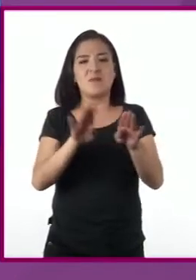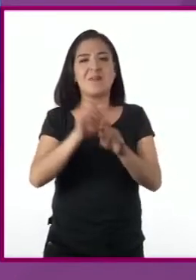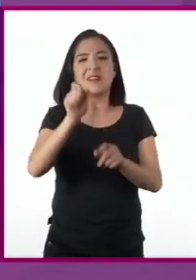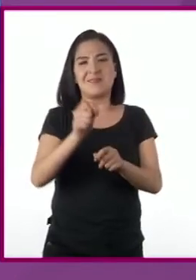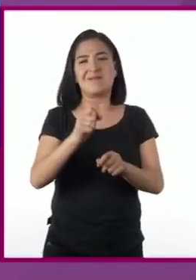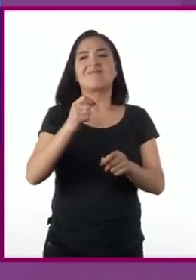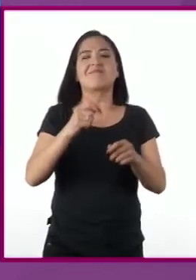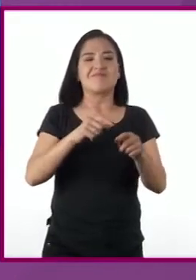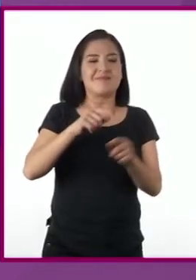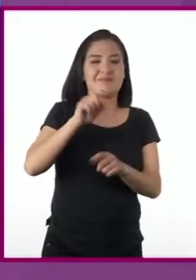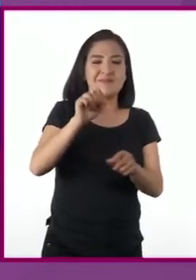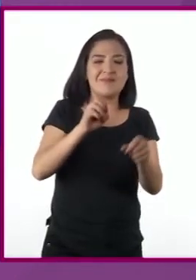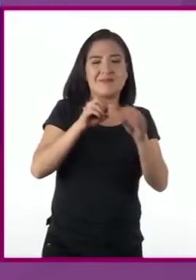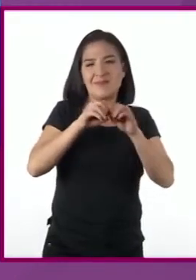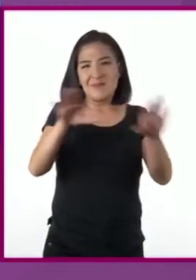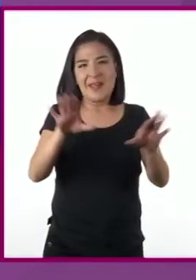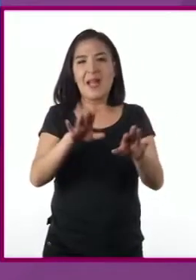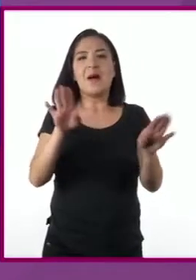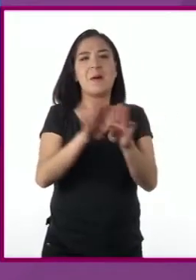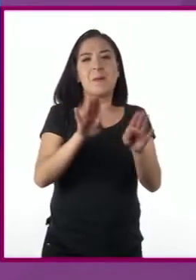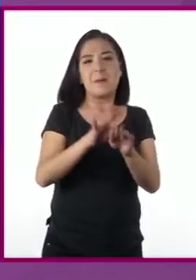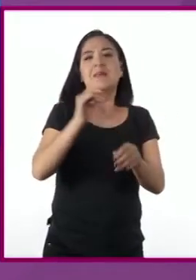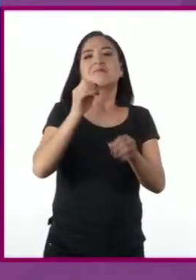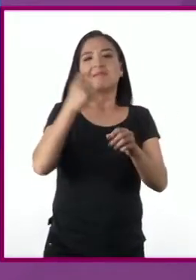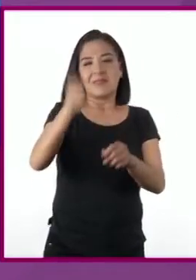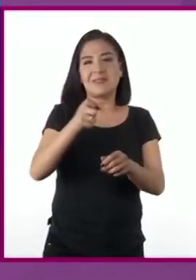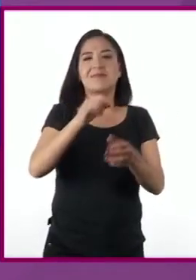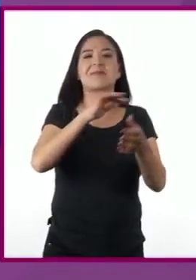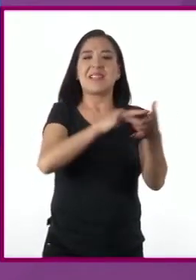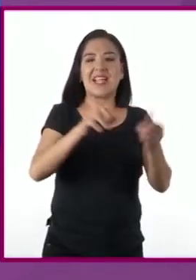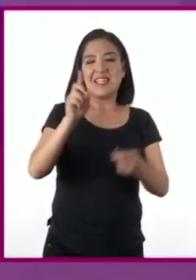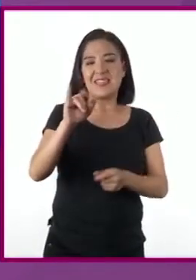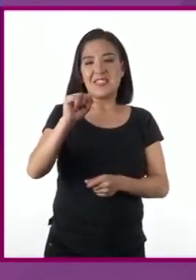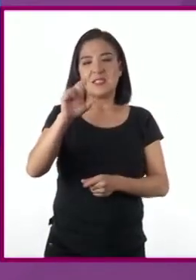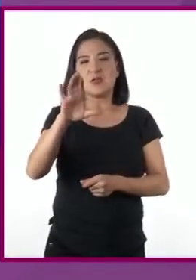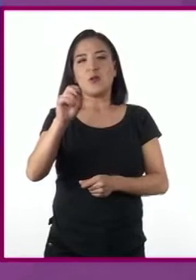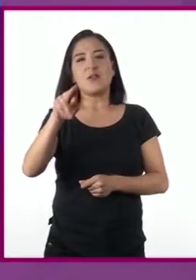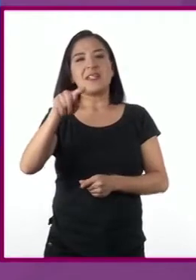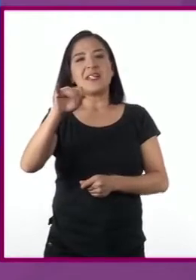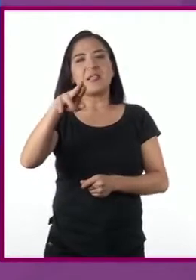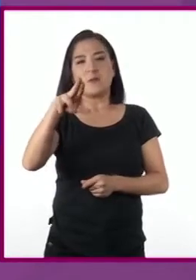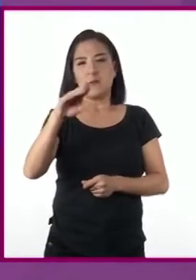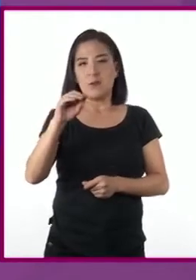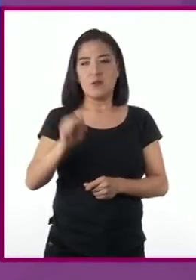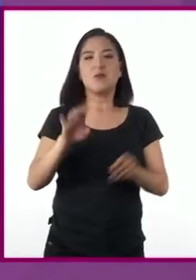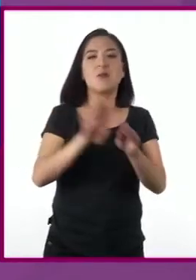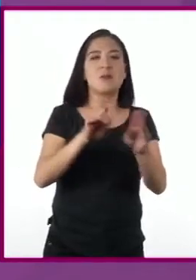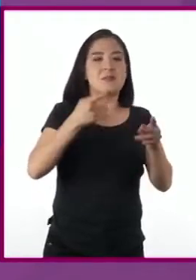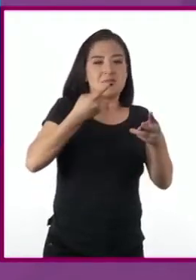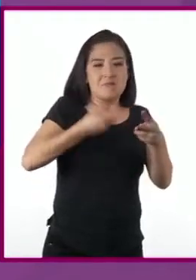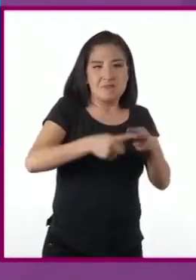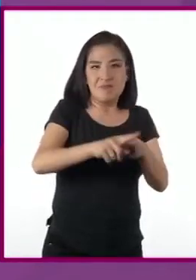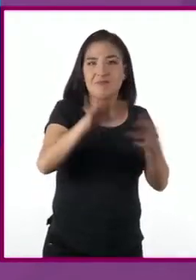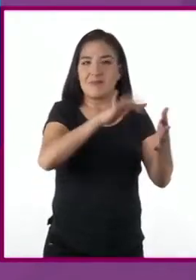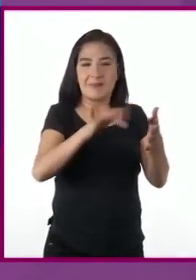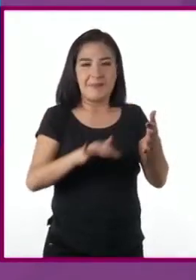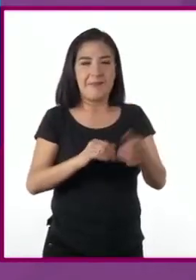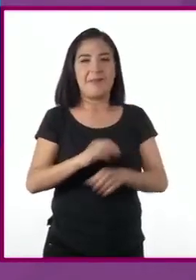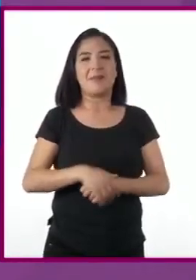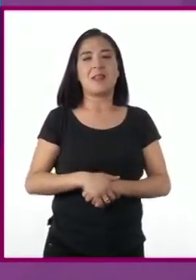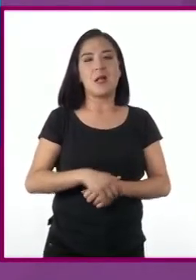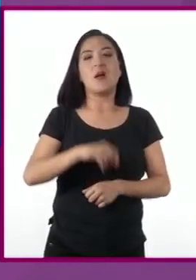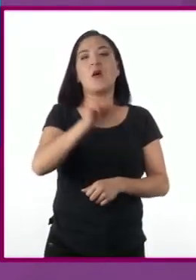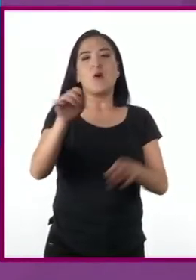son textos discontinuos, porque se puede elegir la sección con la cual iniciar su lectura. Algunos documentos,